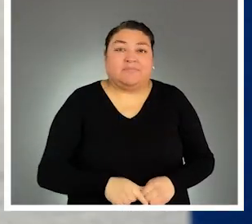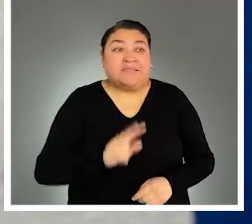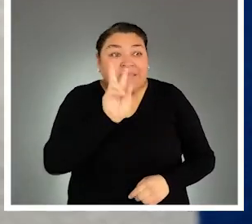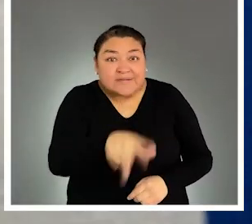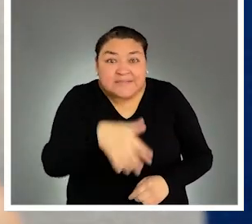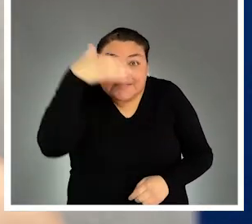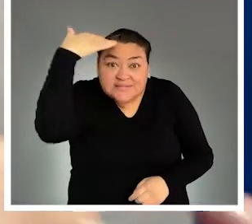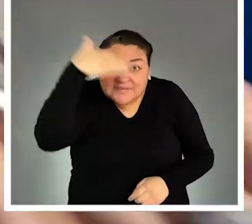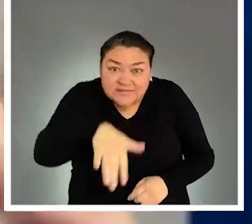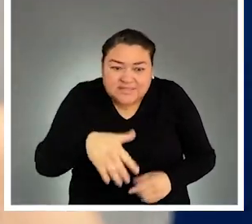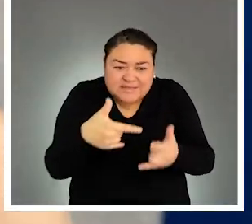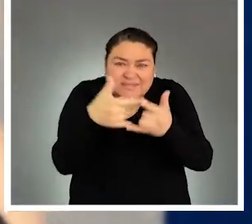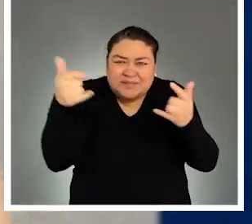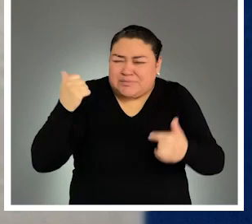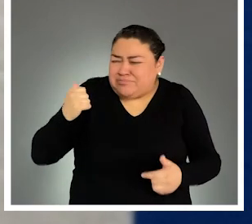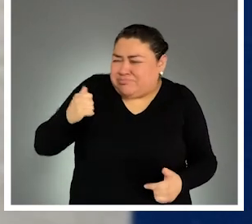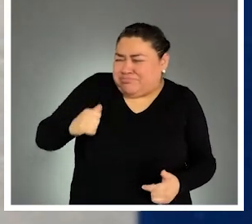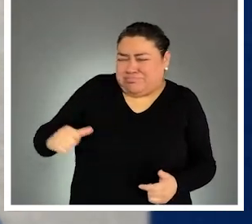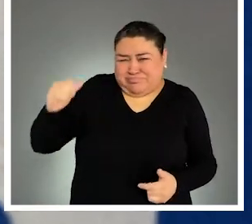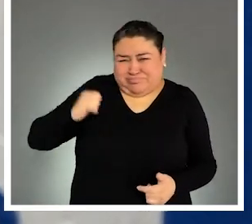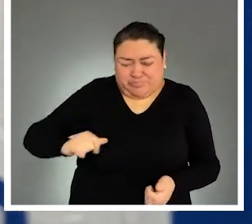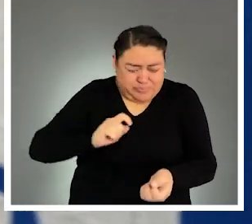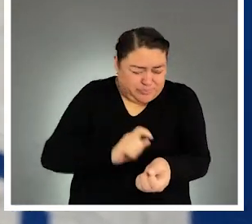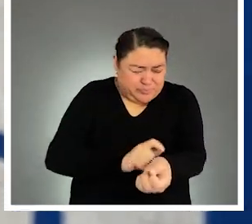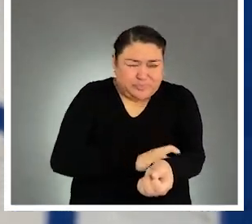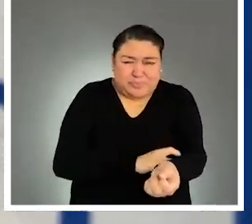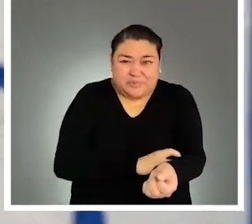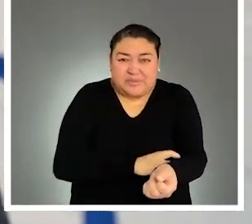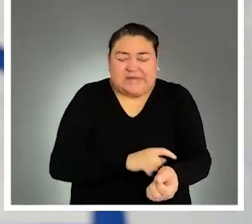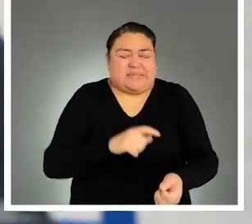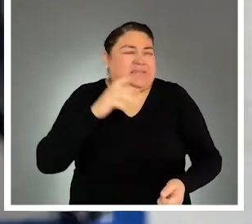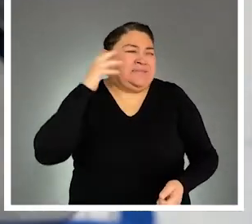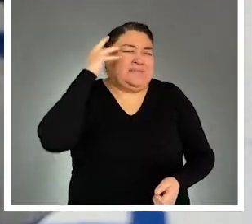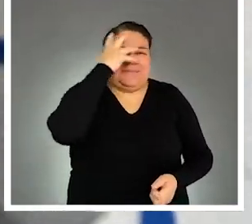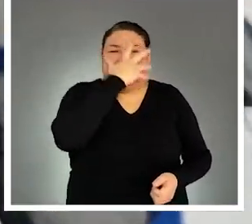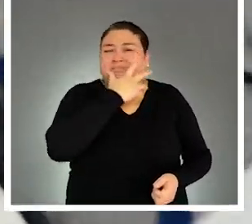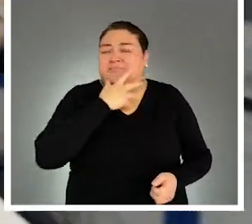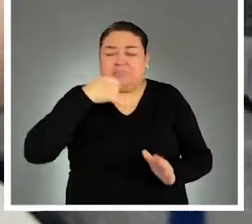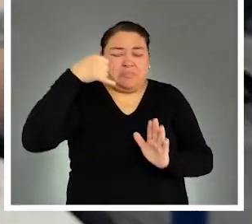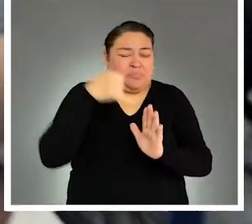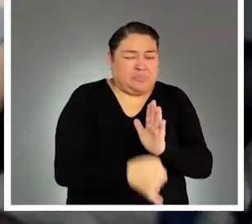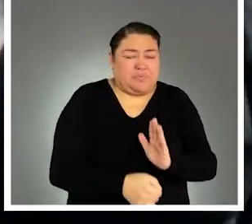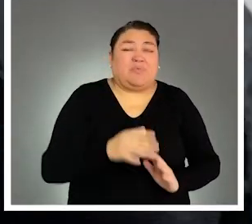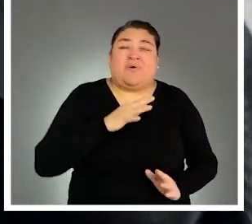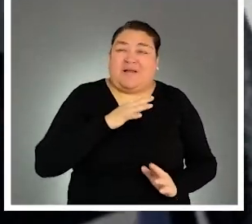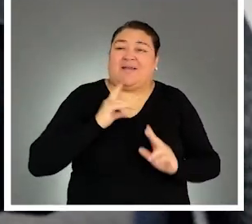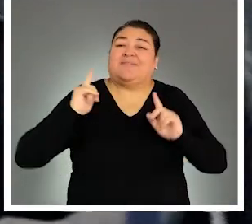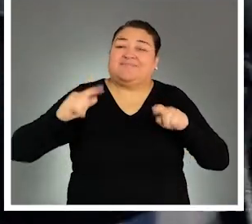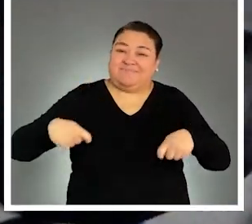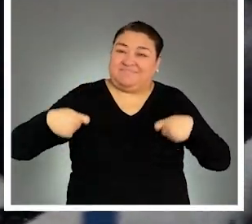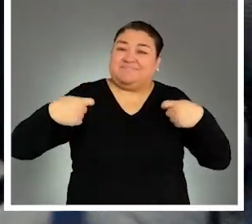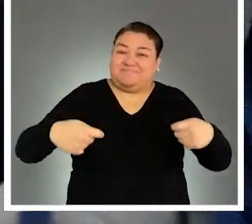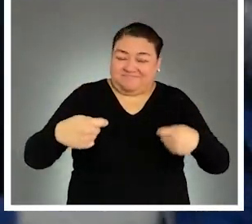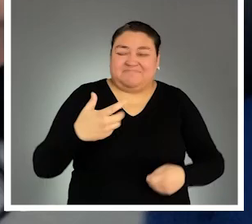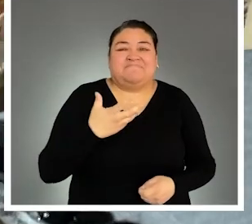muchísimo que conocer, la historia del tatuaje, pues es un arte muy bonito. Al final, conocer un